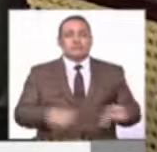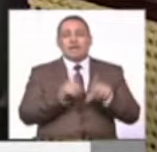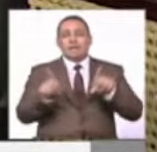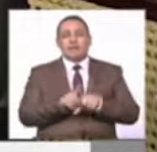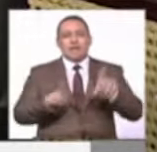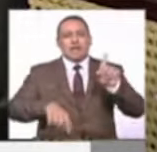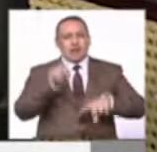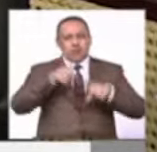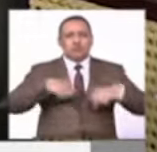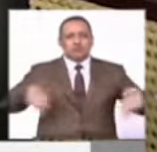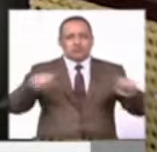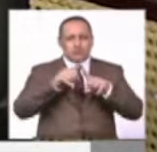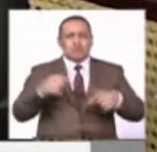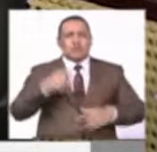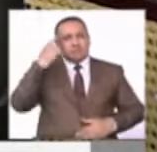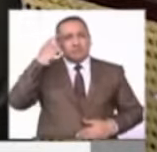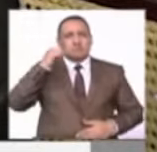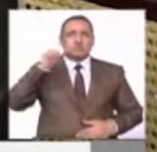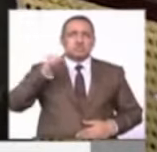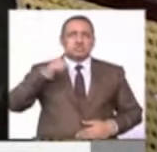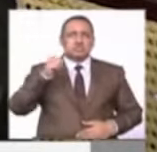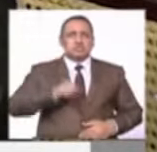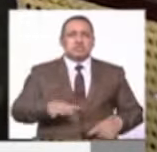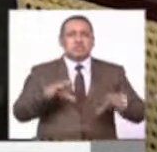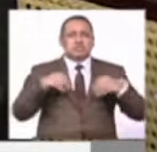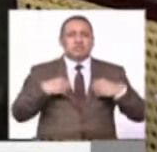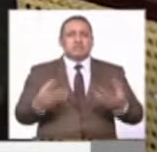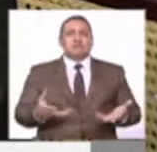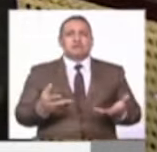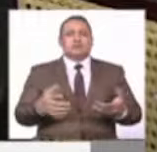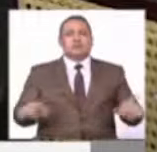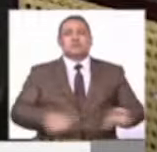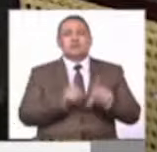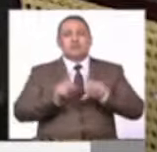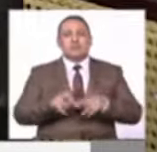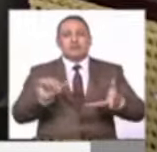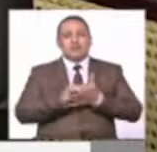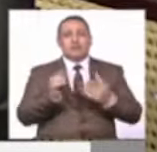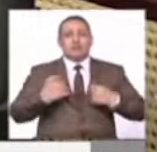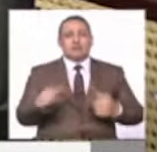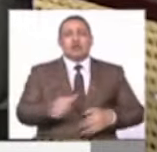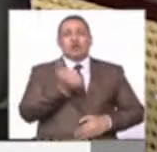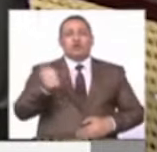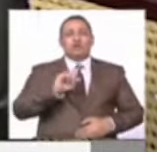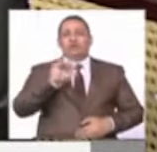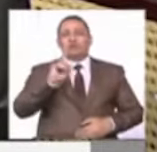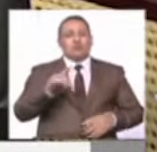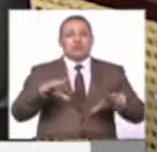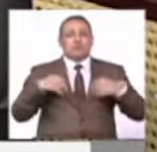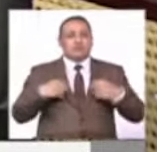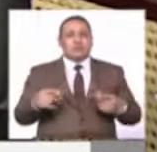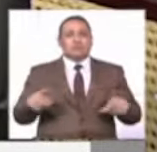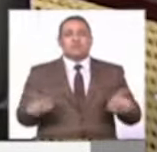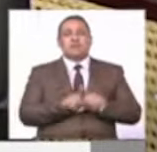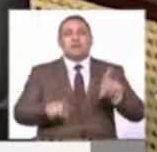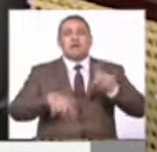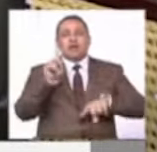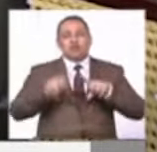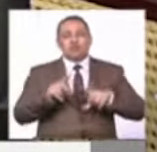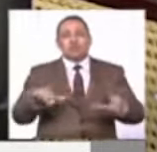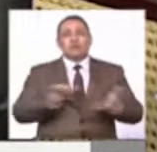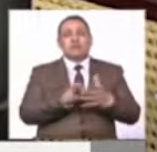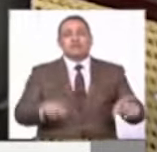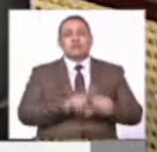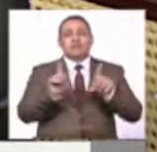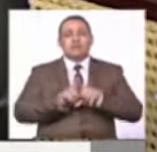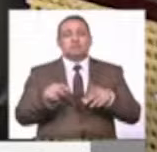algunos de ustedes están de acuerdo con los argumentos del informe otros con los de la jnj y hay aquellos que se